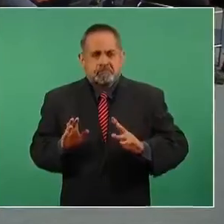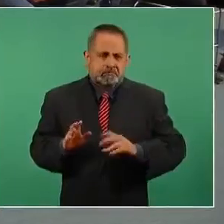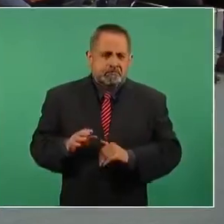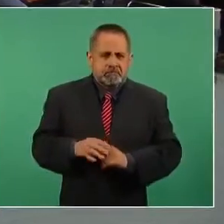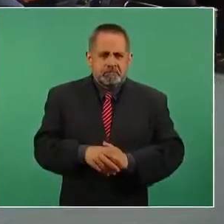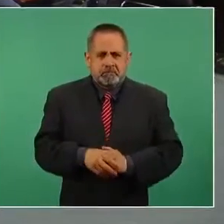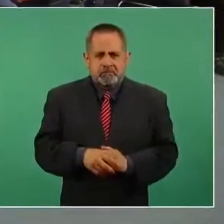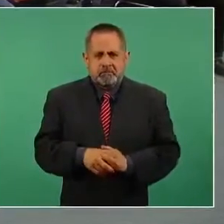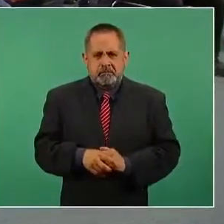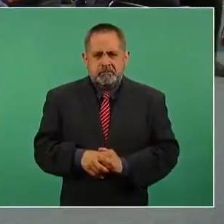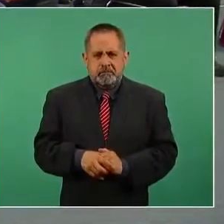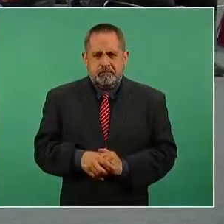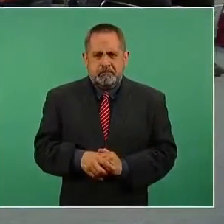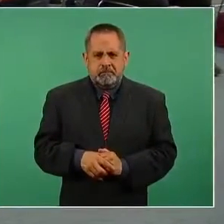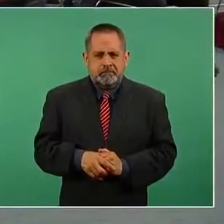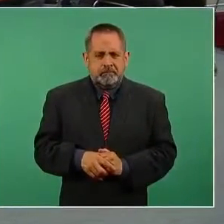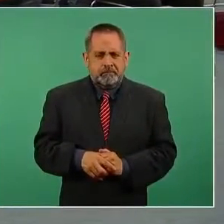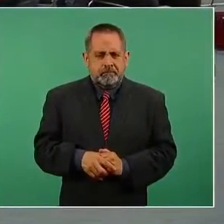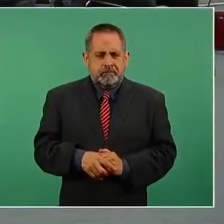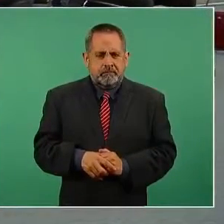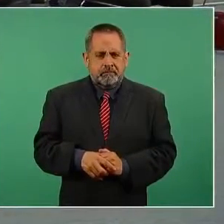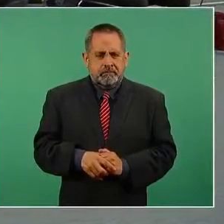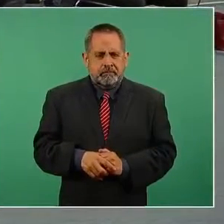de que